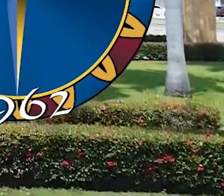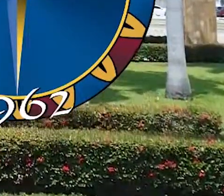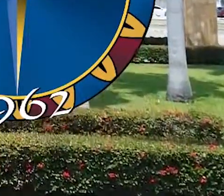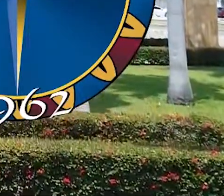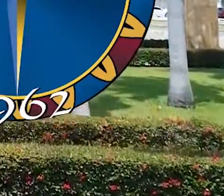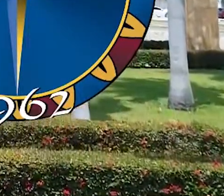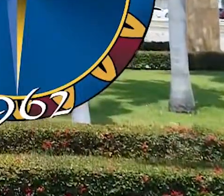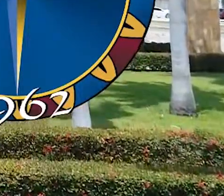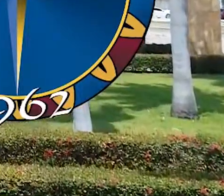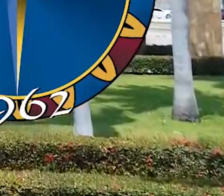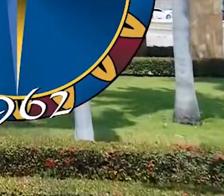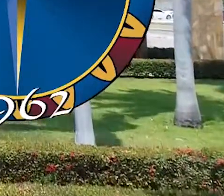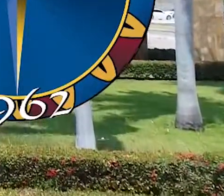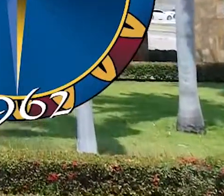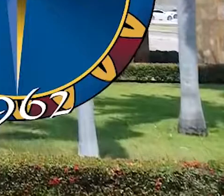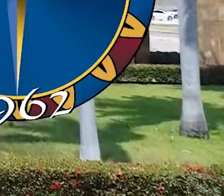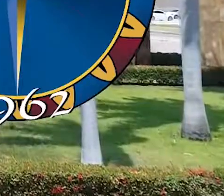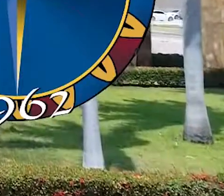Música